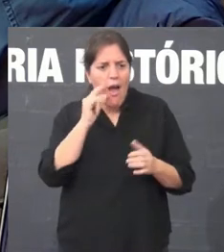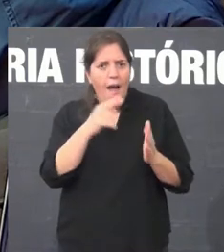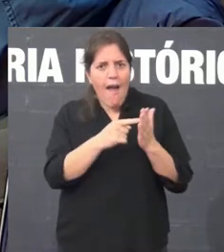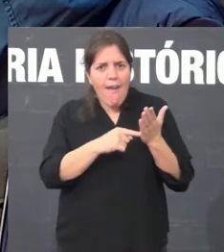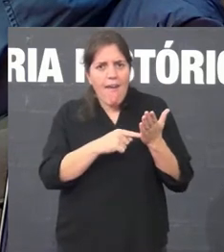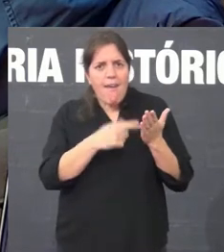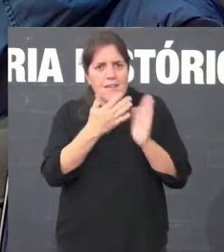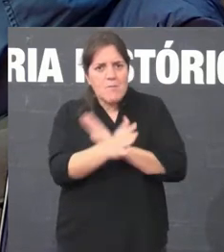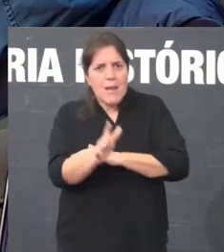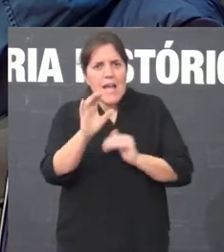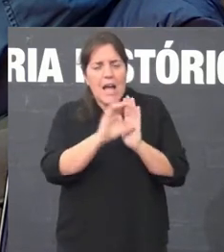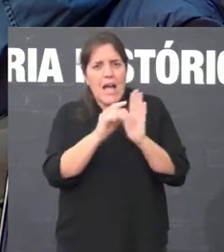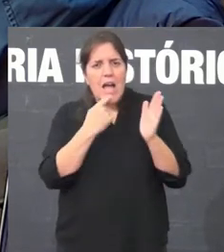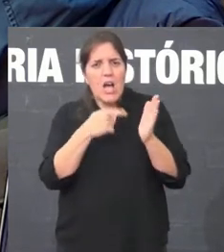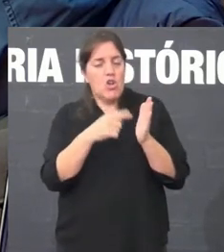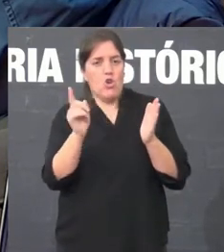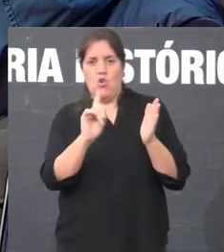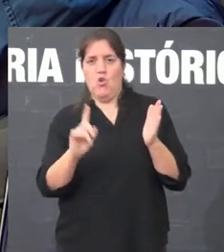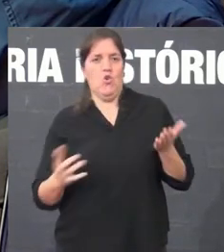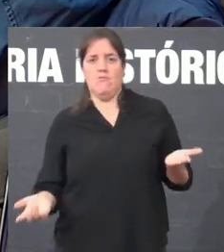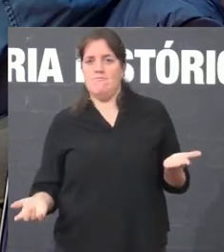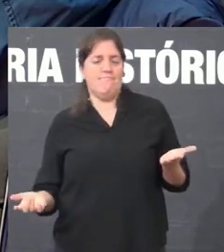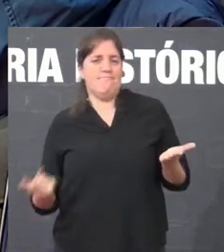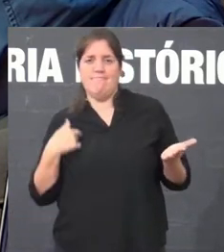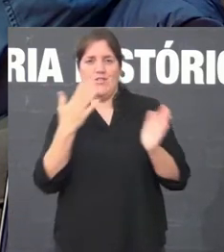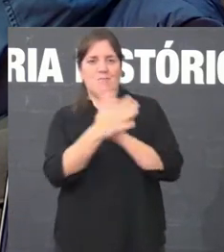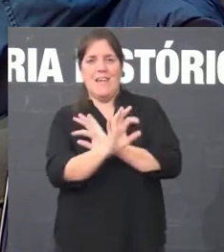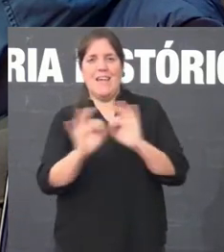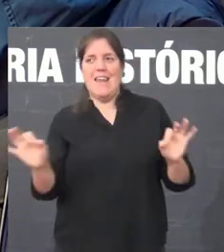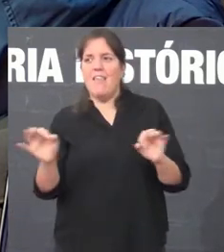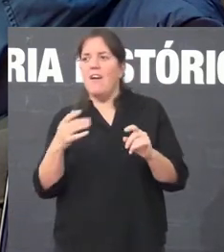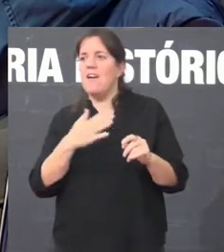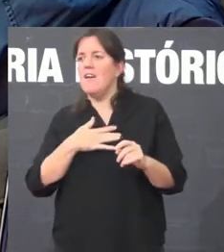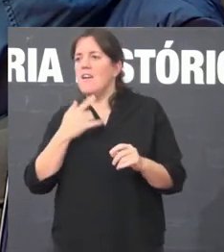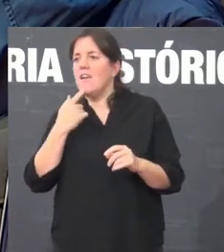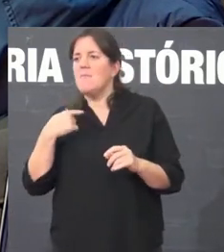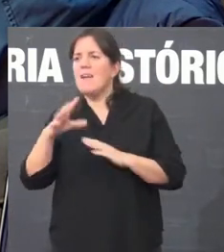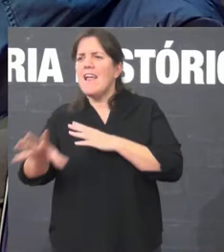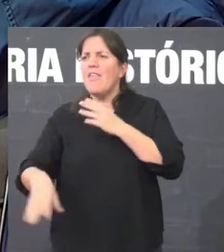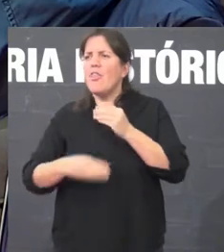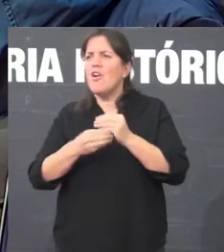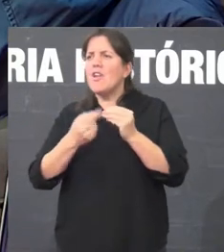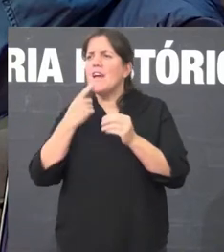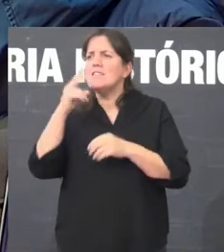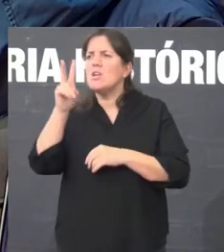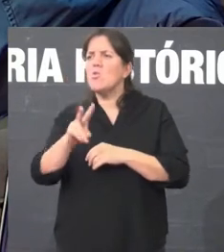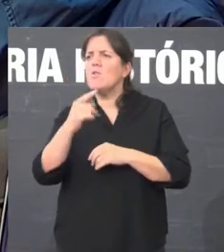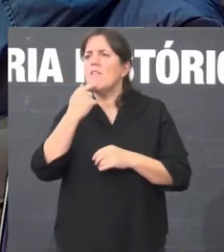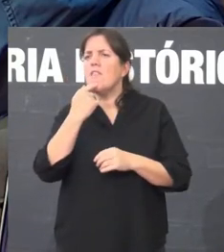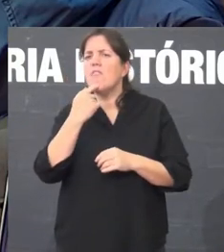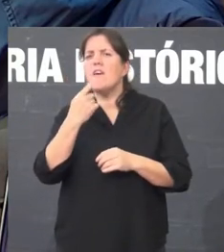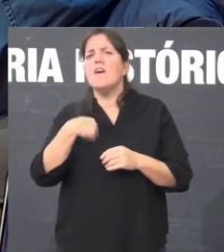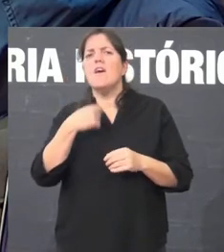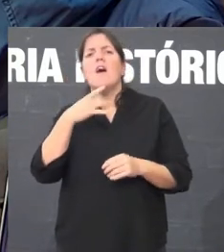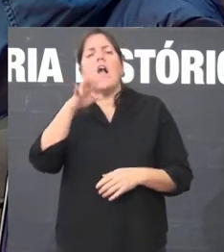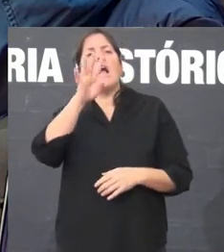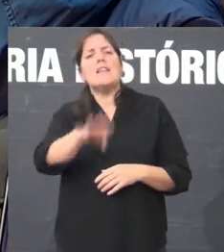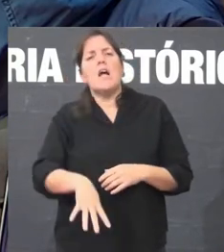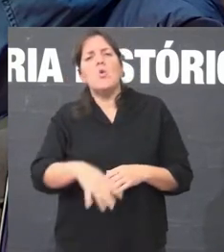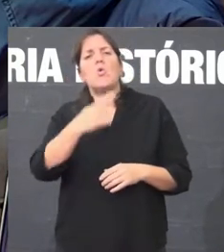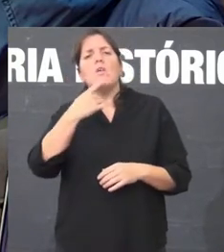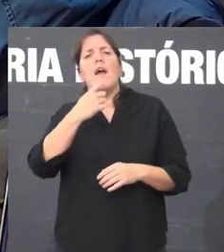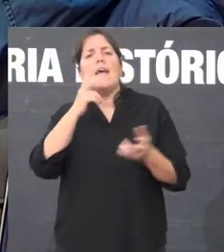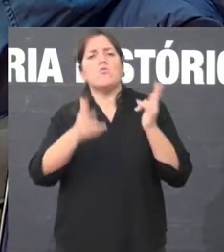en un principio, además, dicen, no, bueno, va a ser, claro, disposición también la adicional. Segunda, ¿no? Cataluña,